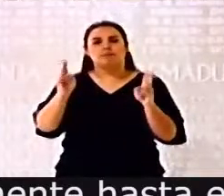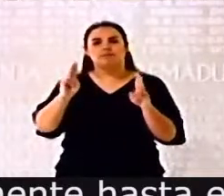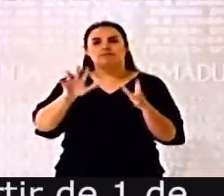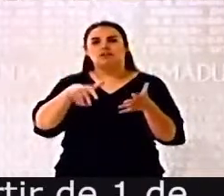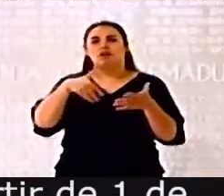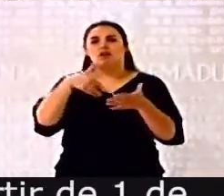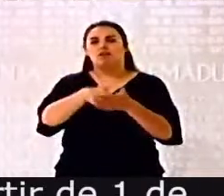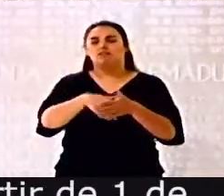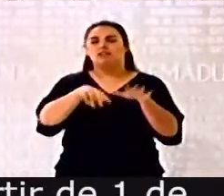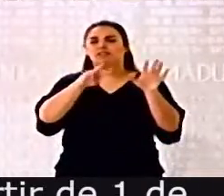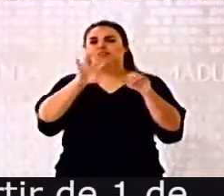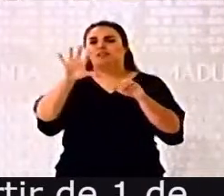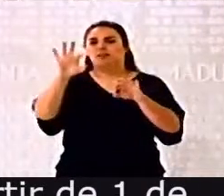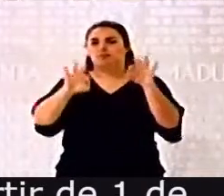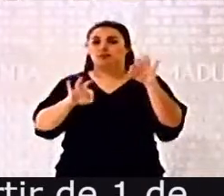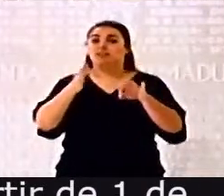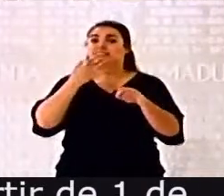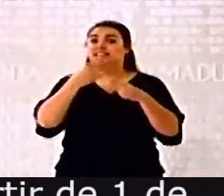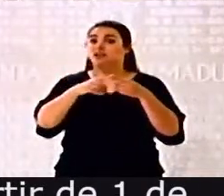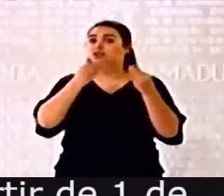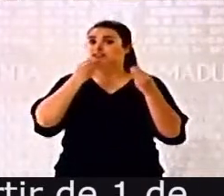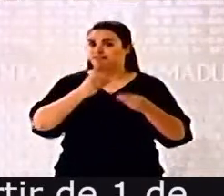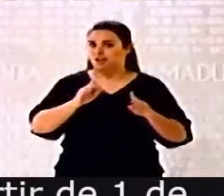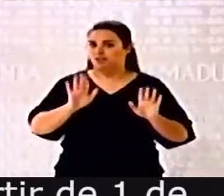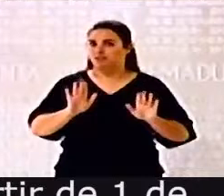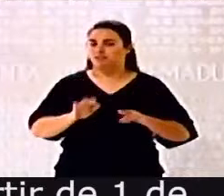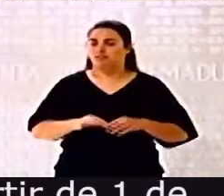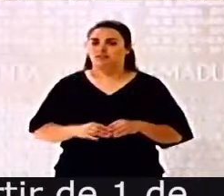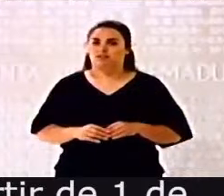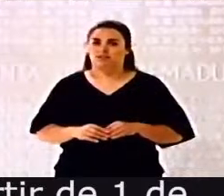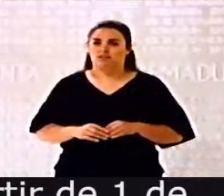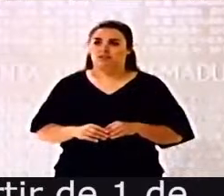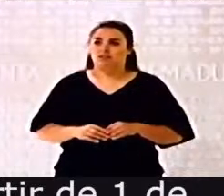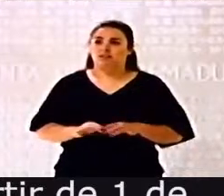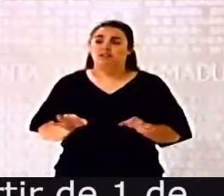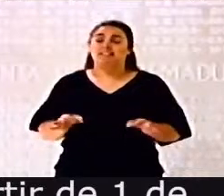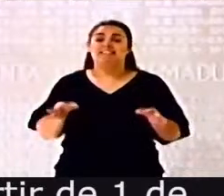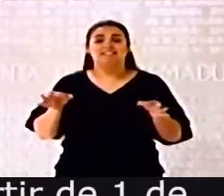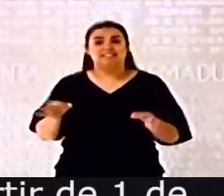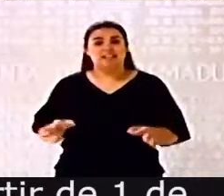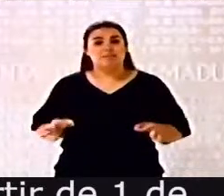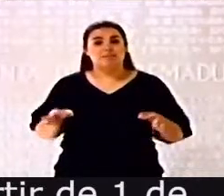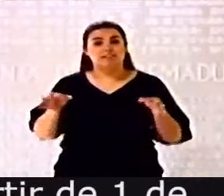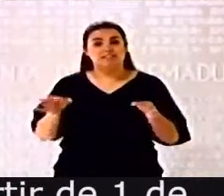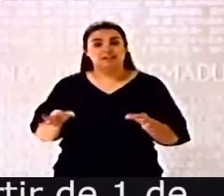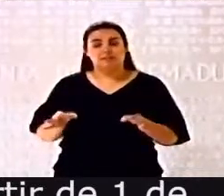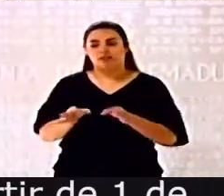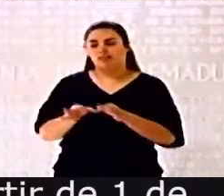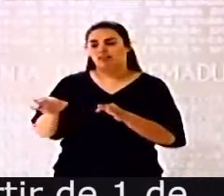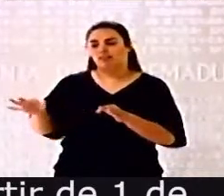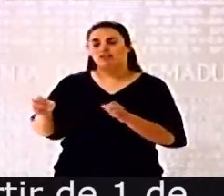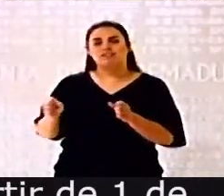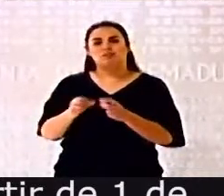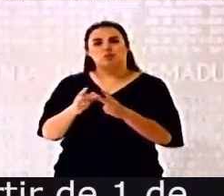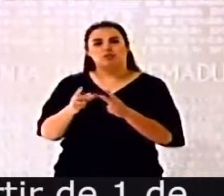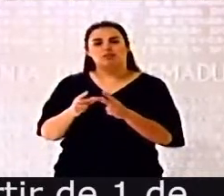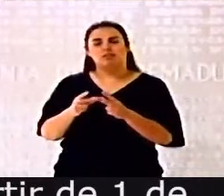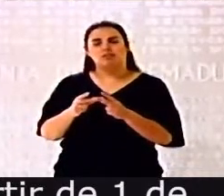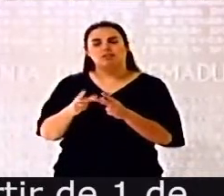del 75% si las cosas van bien. Y siempre con estas distancias de seguridad que le